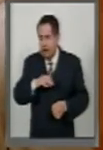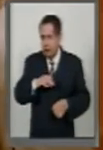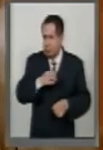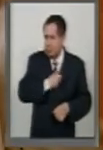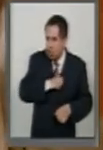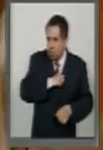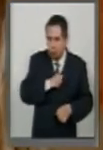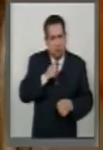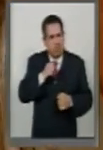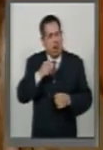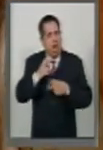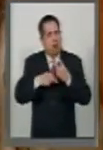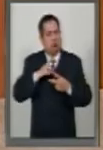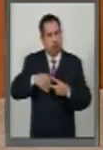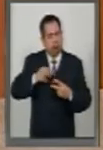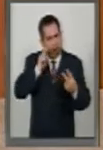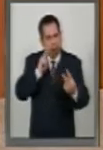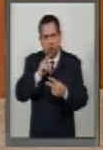los ciudadanos de este país.